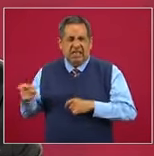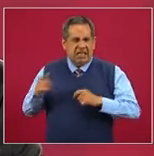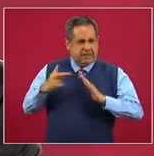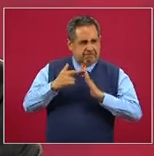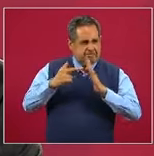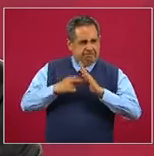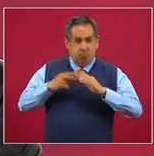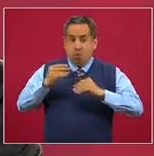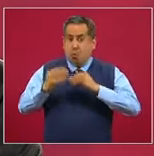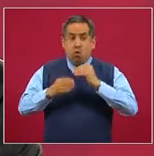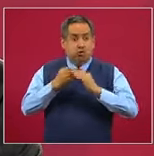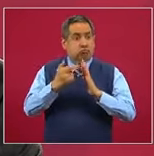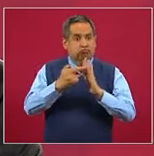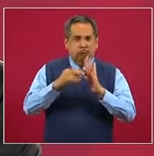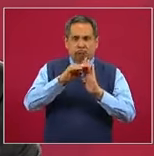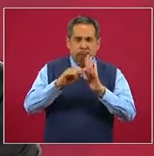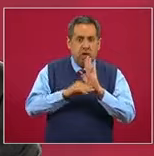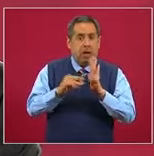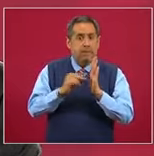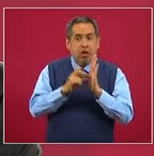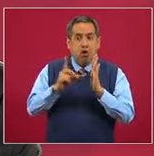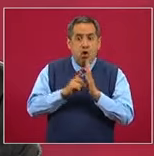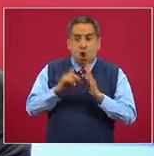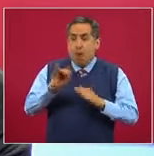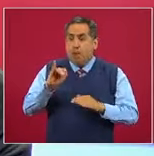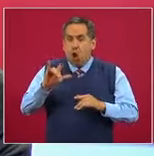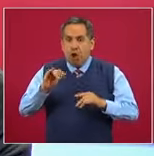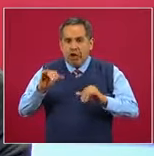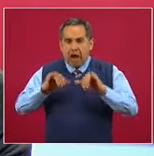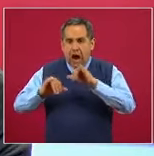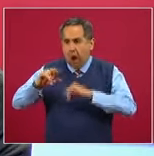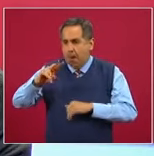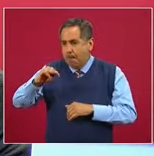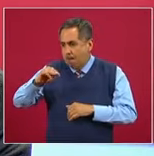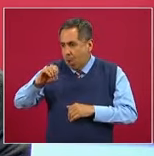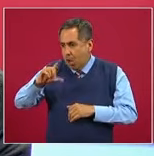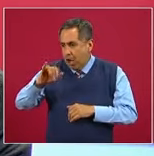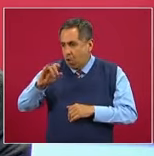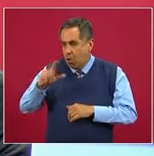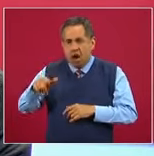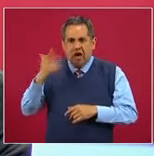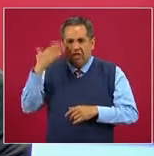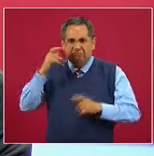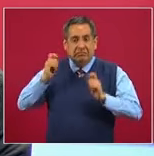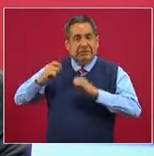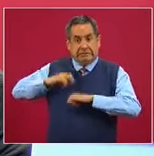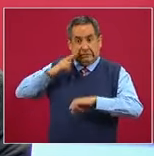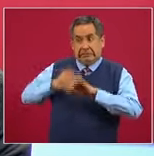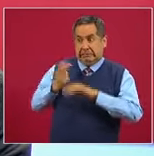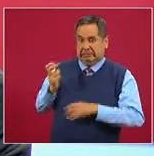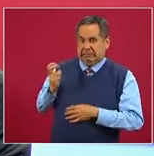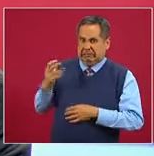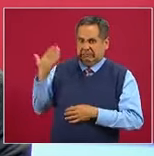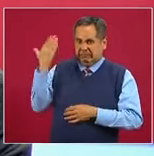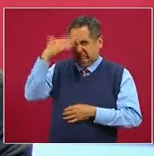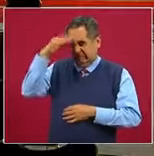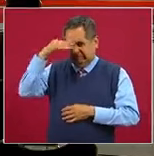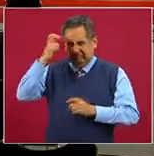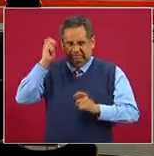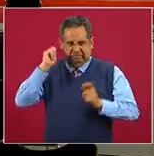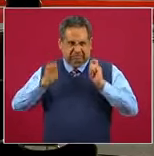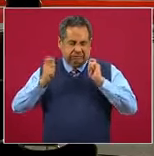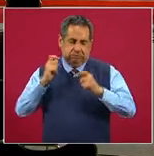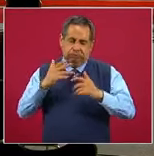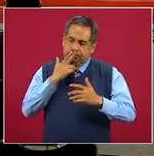estandarizado muchos de los métodos de biología molecular que tiene el Instituto de Diagnóstico y Referencia Epidemiológicos.